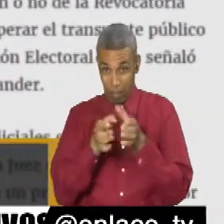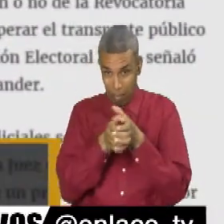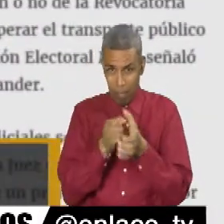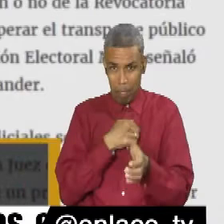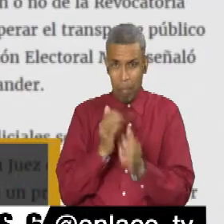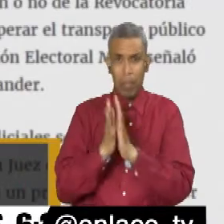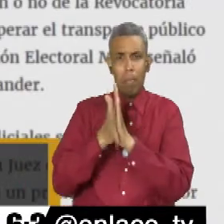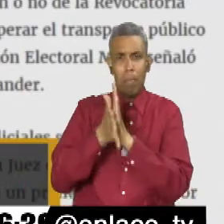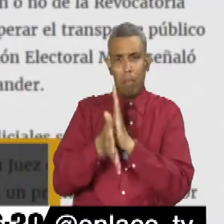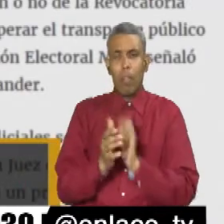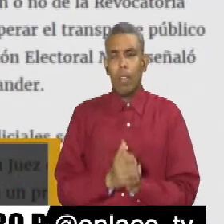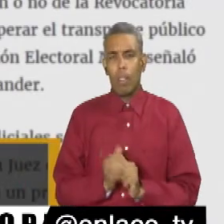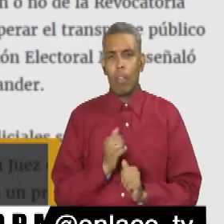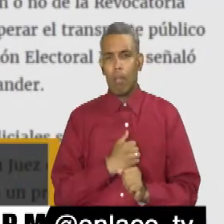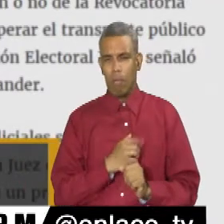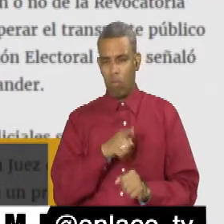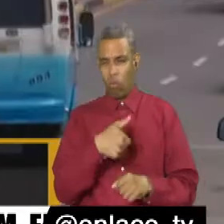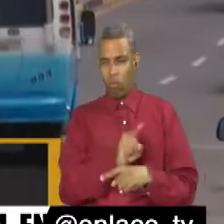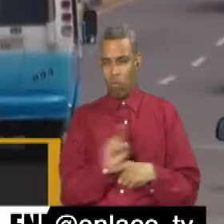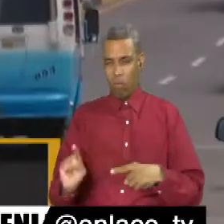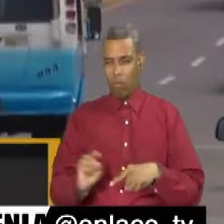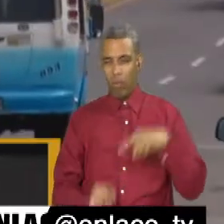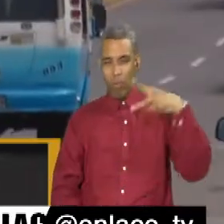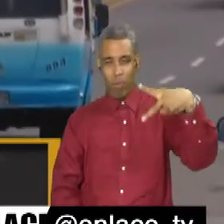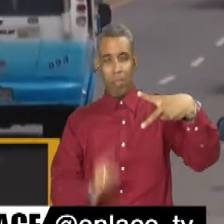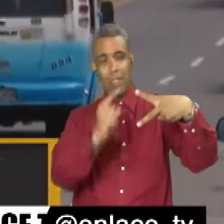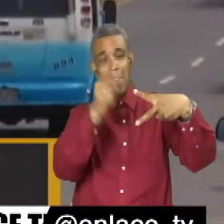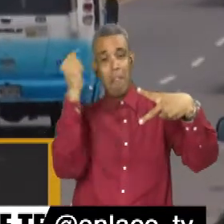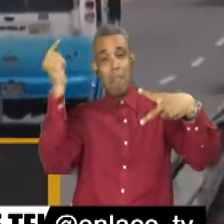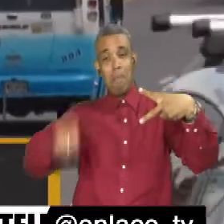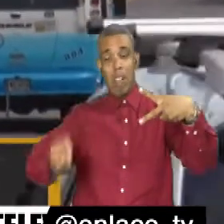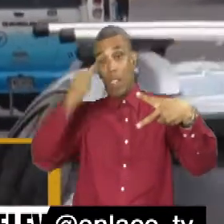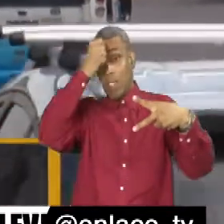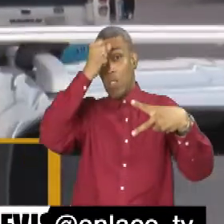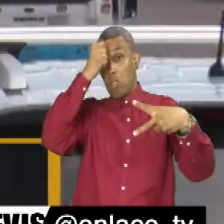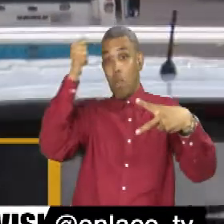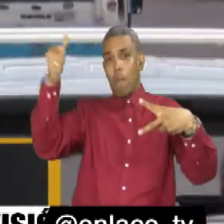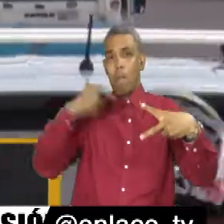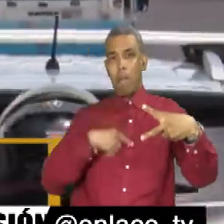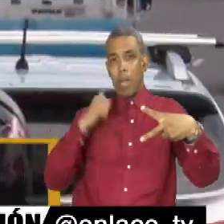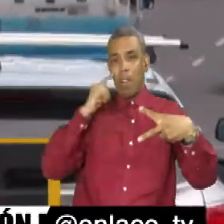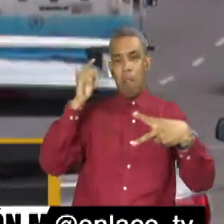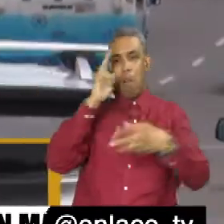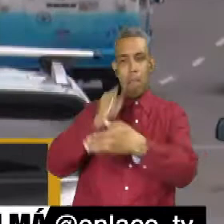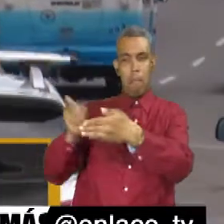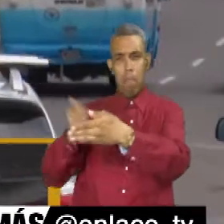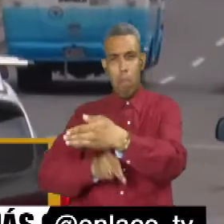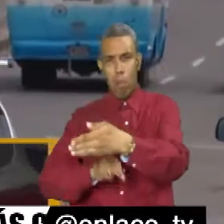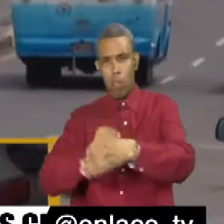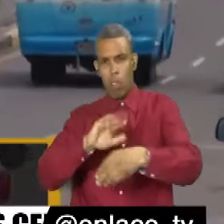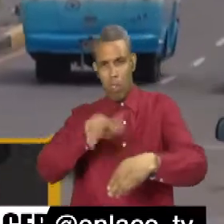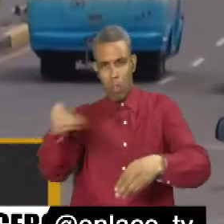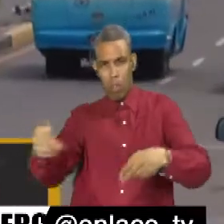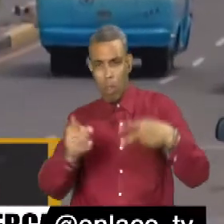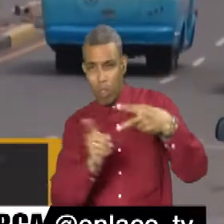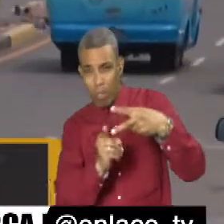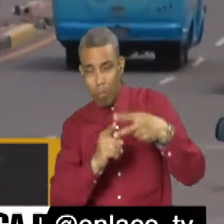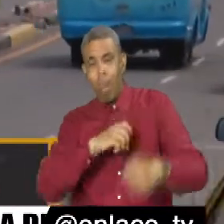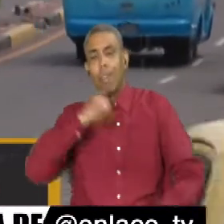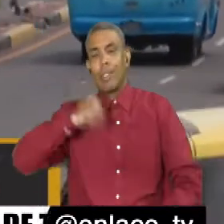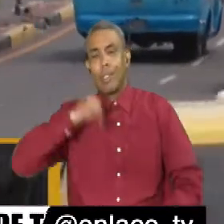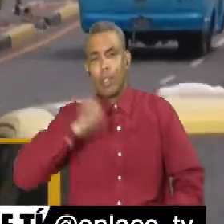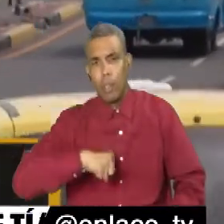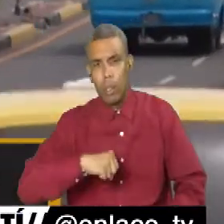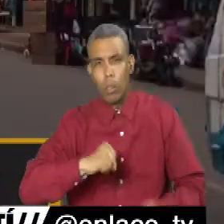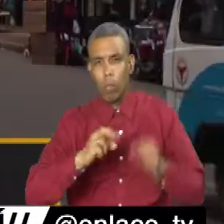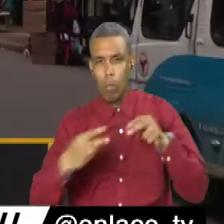dos distintos tipos de decisiones judiciales sobre revocatoria del mandato. Concluye la misión de observación electoral que las decisiones judiciales que se tomaron esta